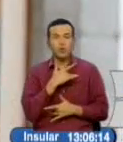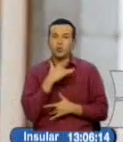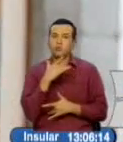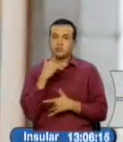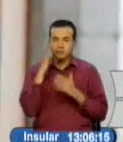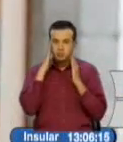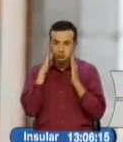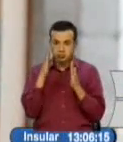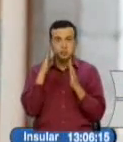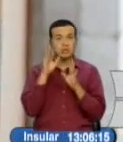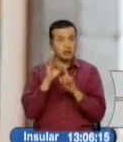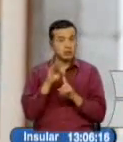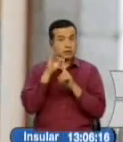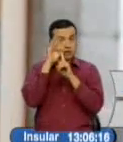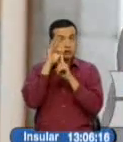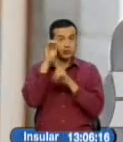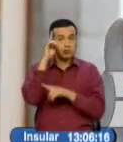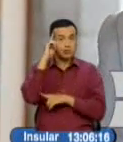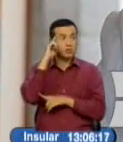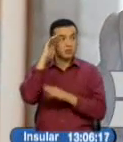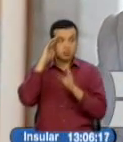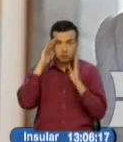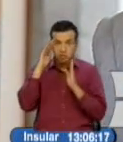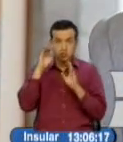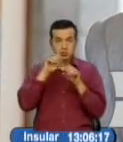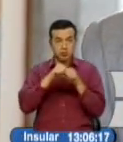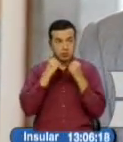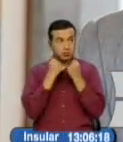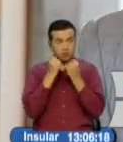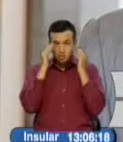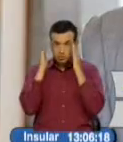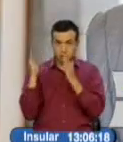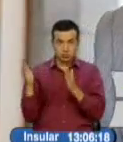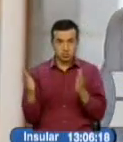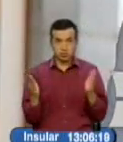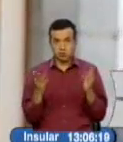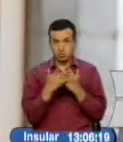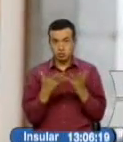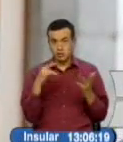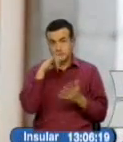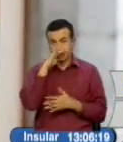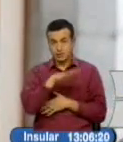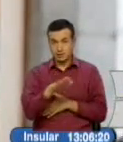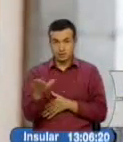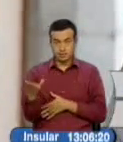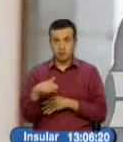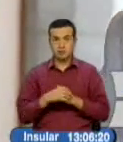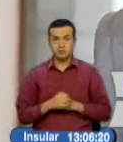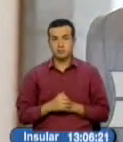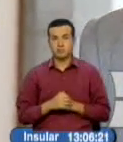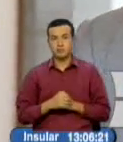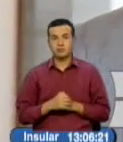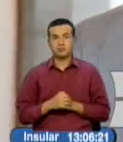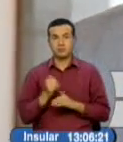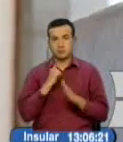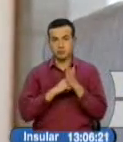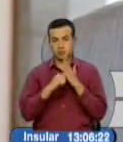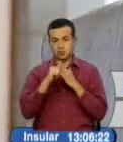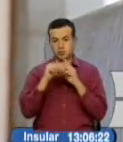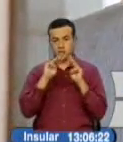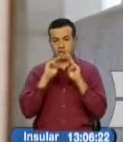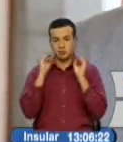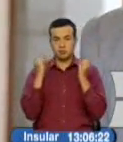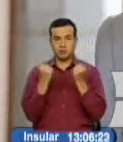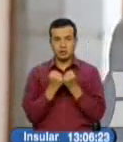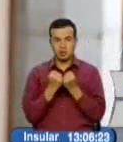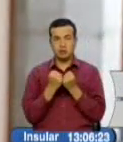atención prioritaria que el Estado y la sociedad le está dando a los niños. Como Ministerio de Inclusión Económica